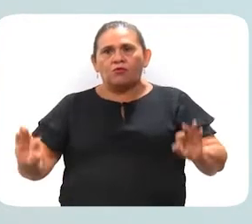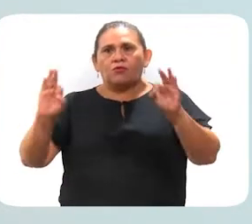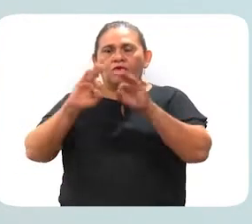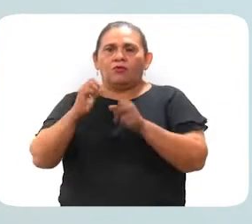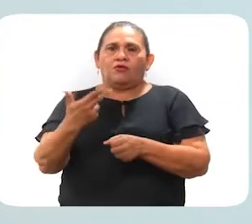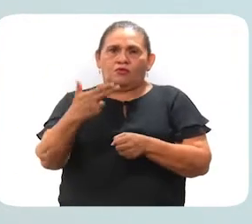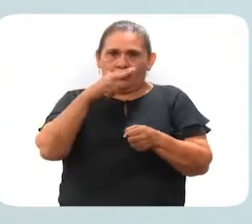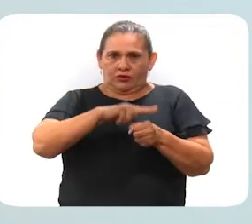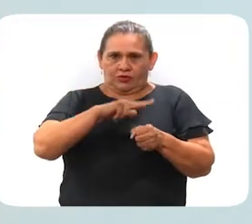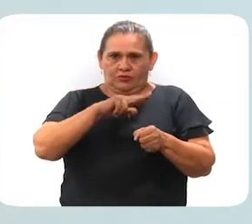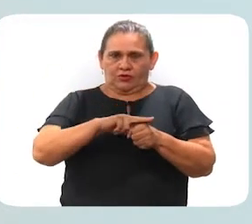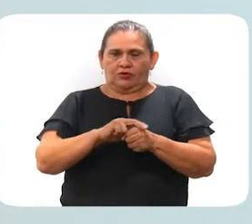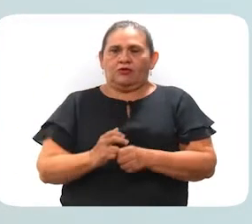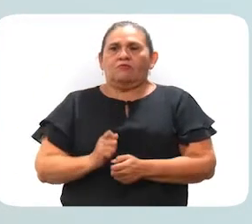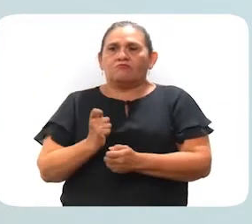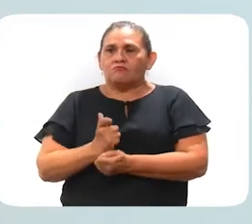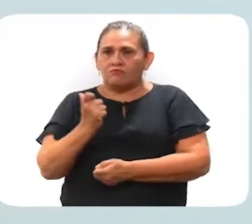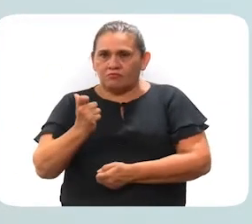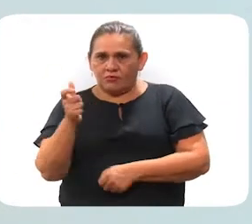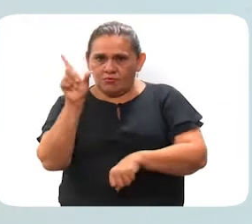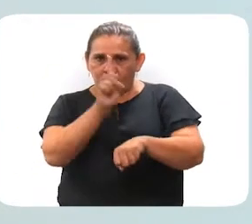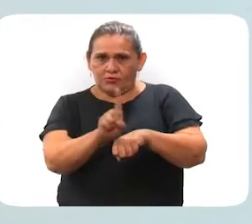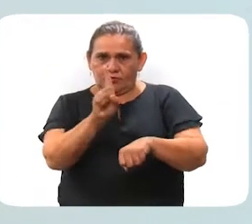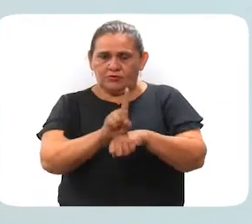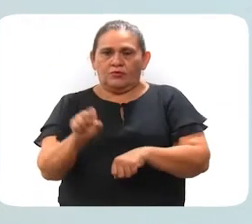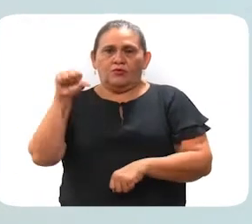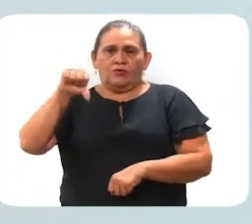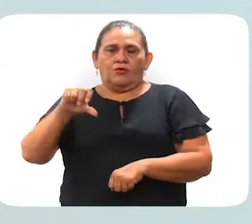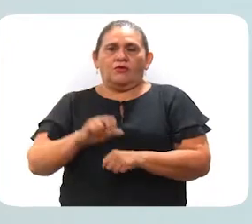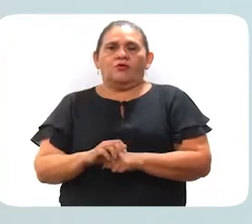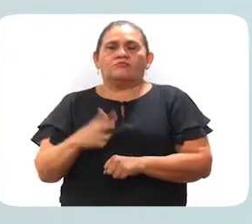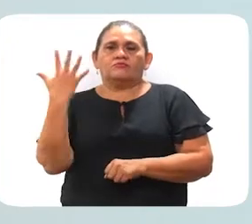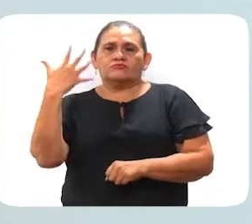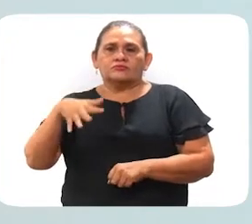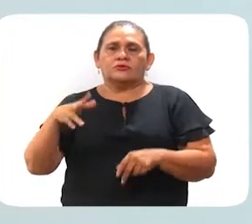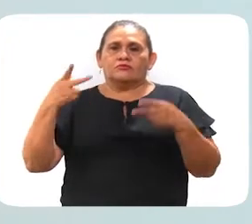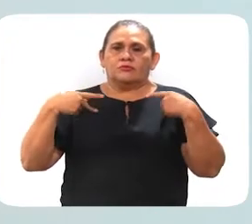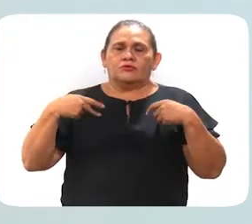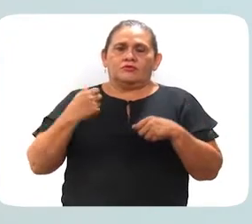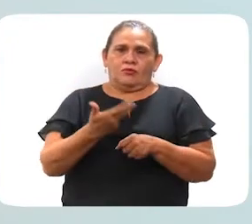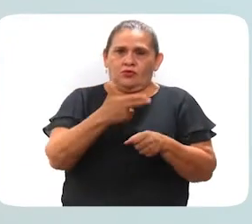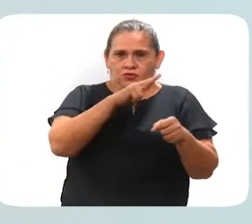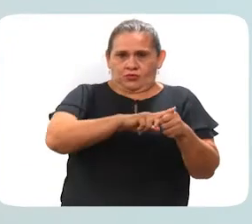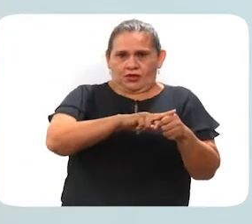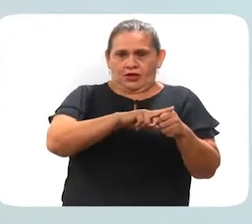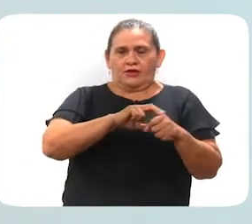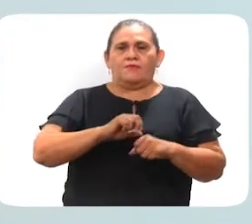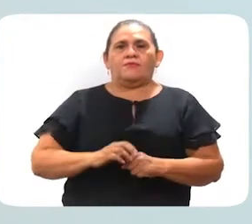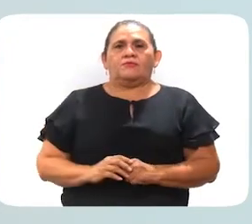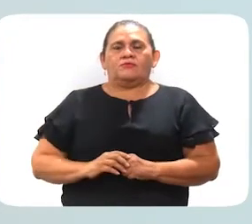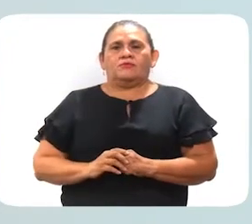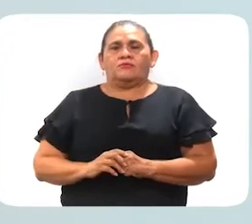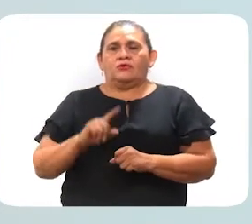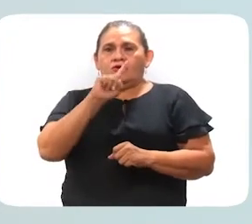ocupación hospitalaria y los ingresos diarios. El día de hoy tenemos 10 pacientes en hospitales públicos.